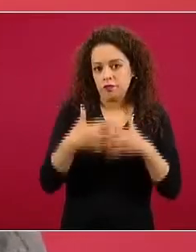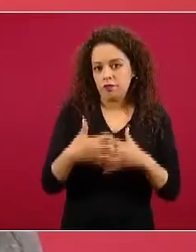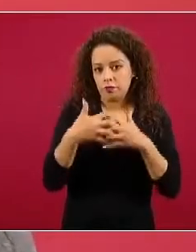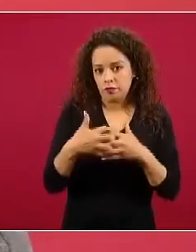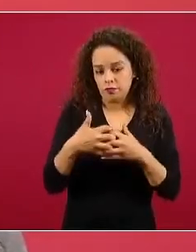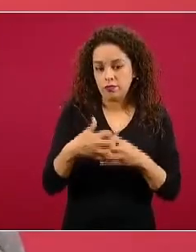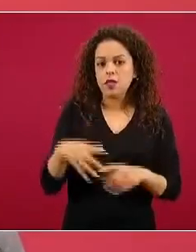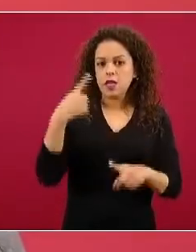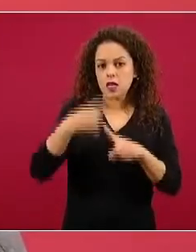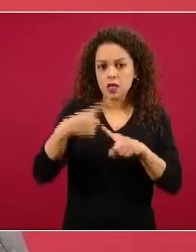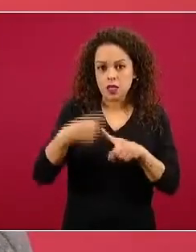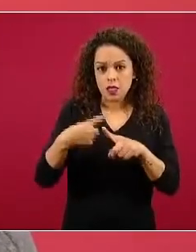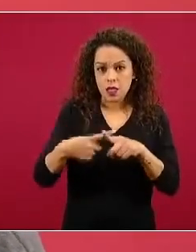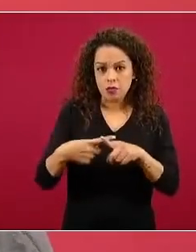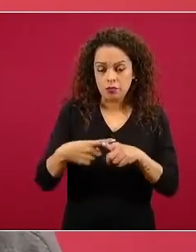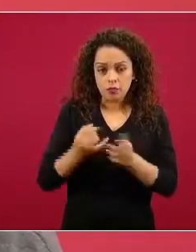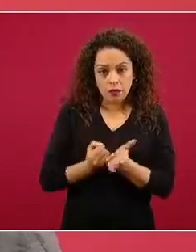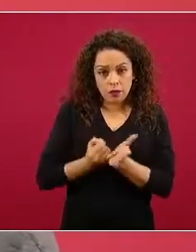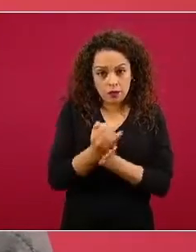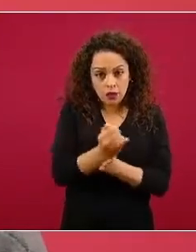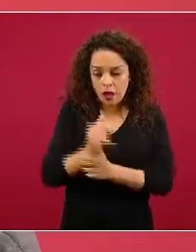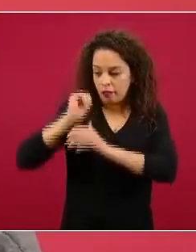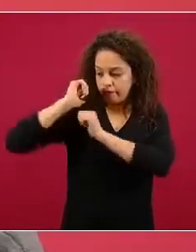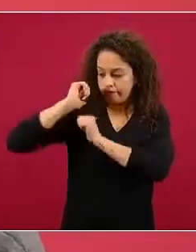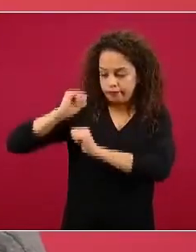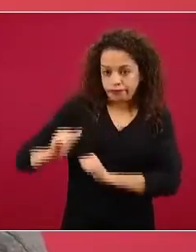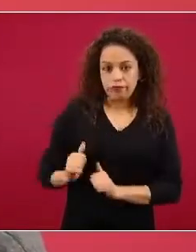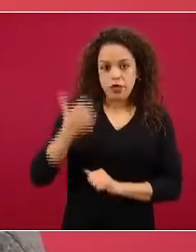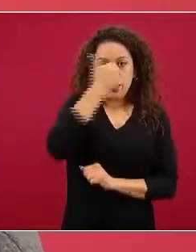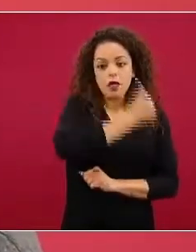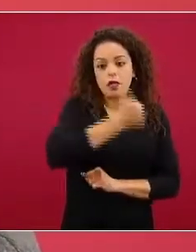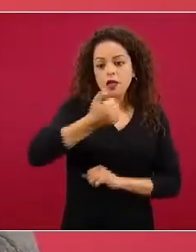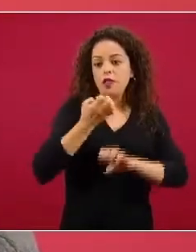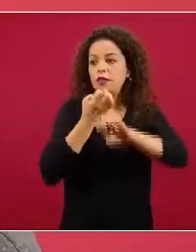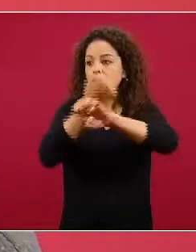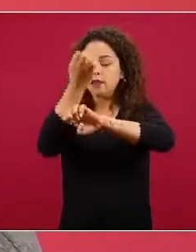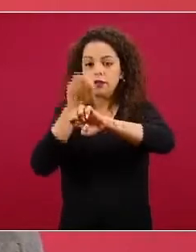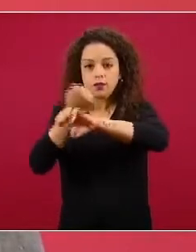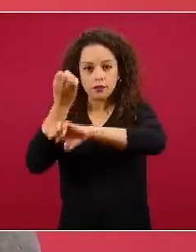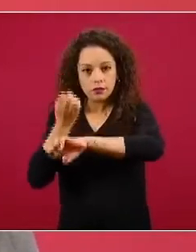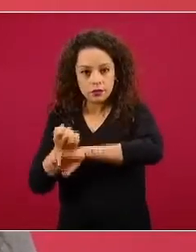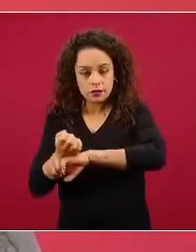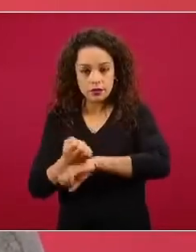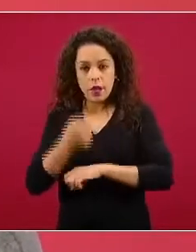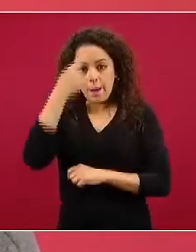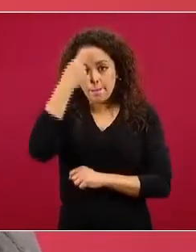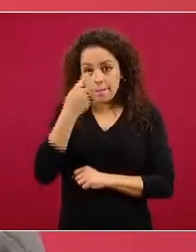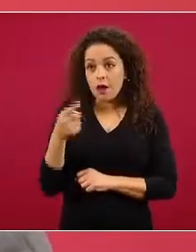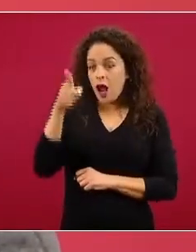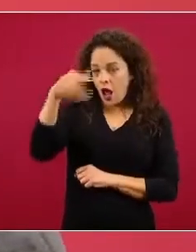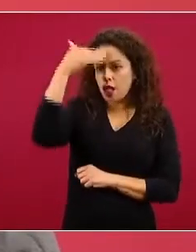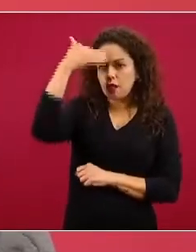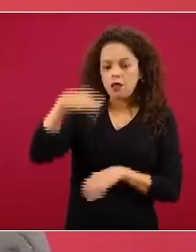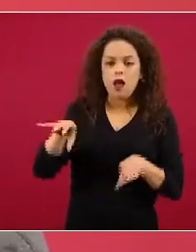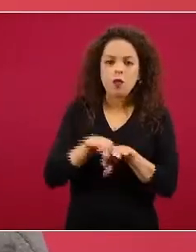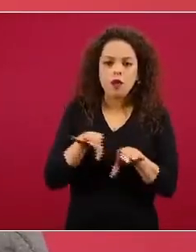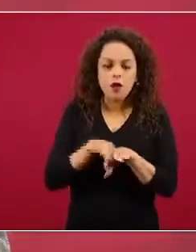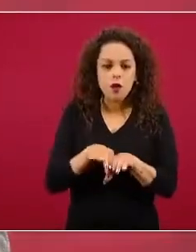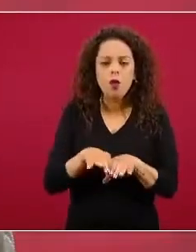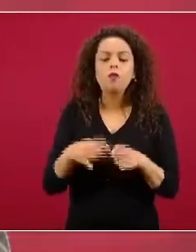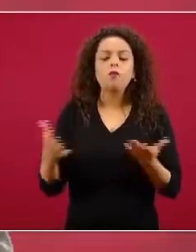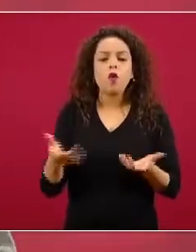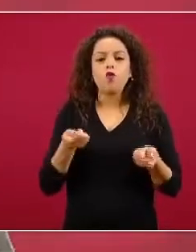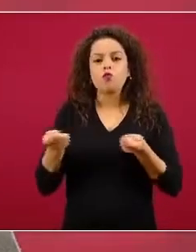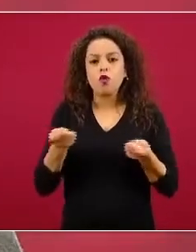autoridad sanitaria estatal tomar las decisiones más convenientes para balancear la movilidad social